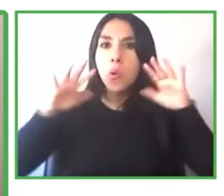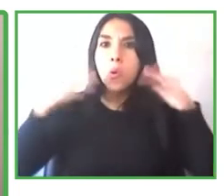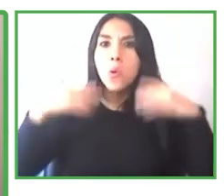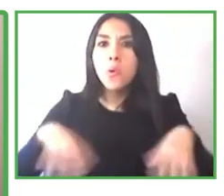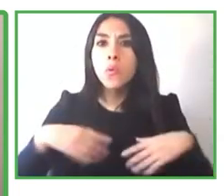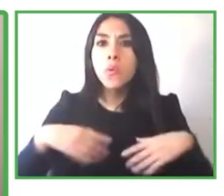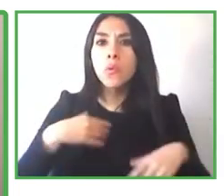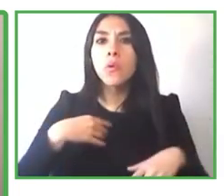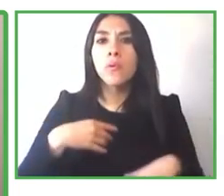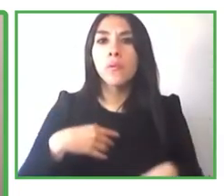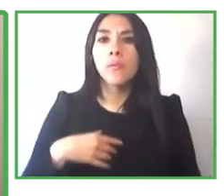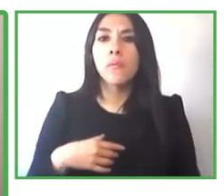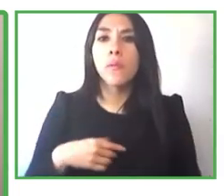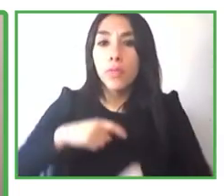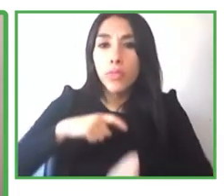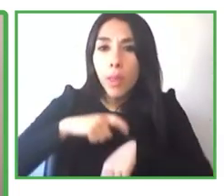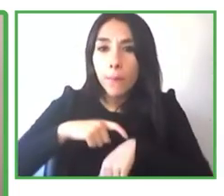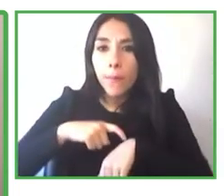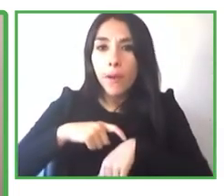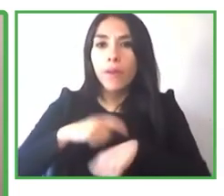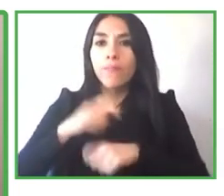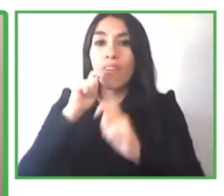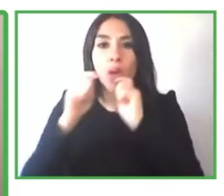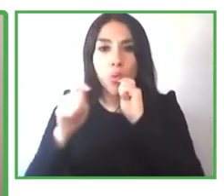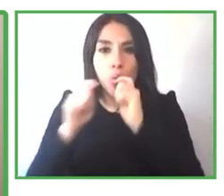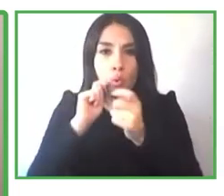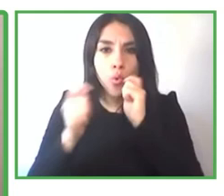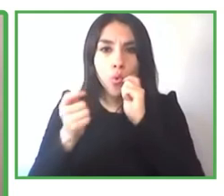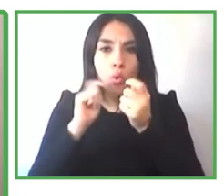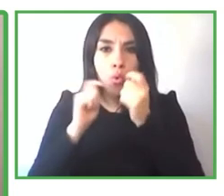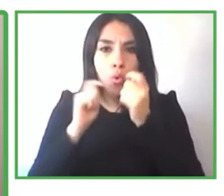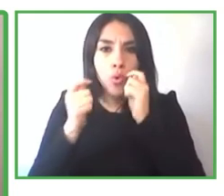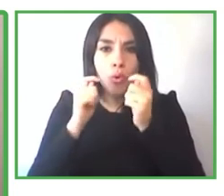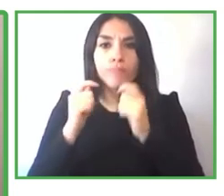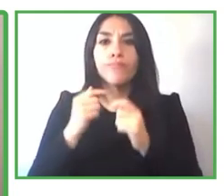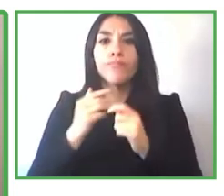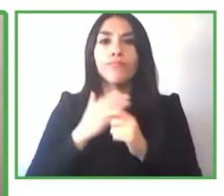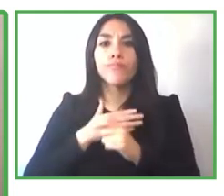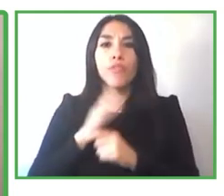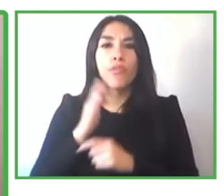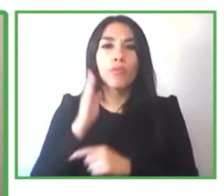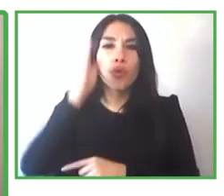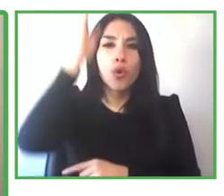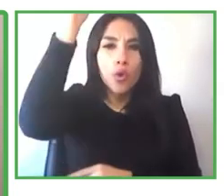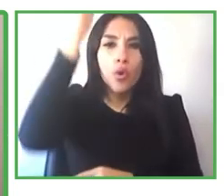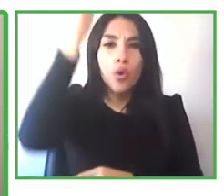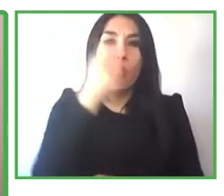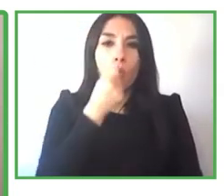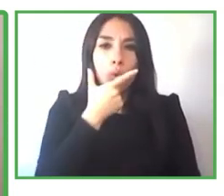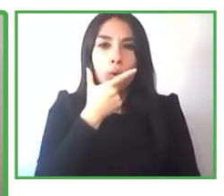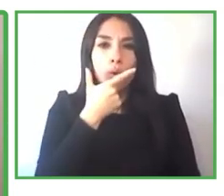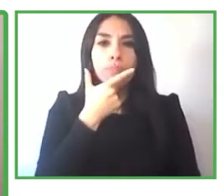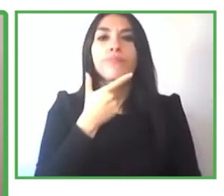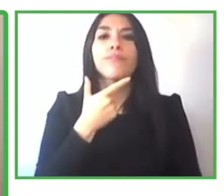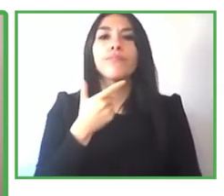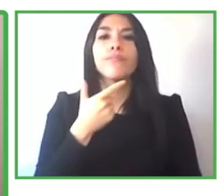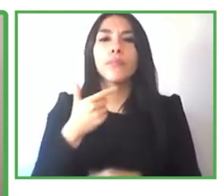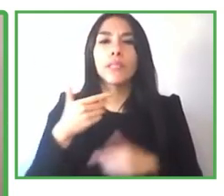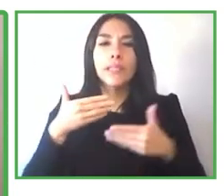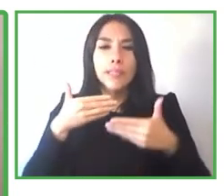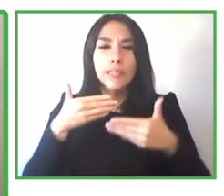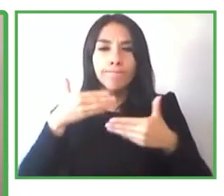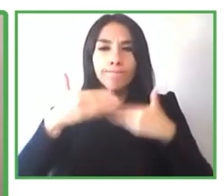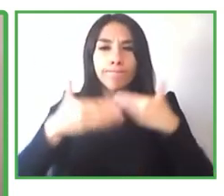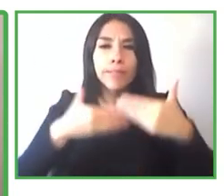ese momento. Sí, yo fui a Dublín y el tren tuvo un problema, así que llegué 2 horas